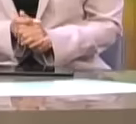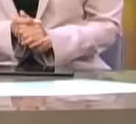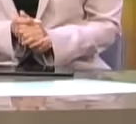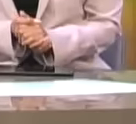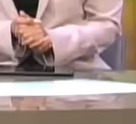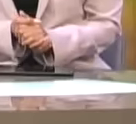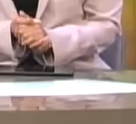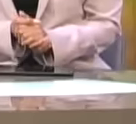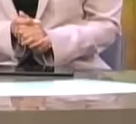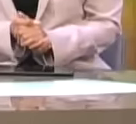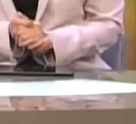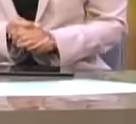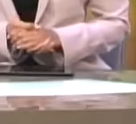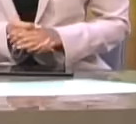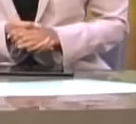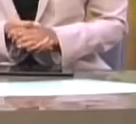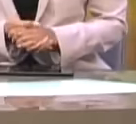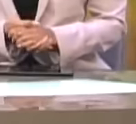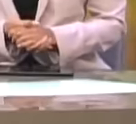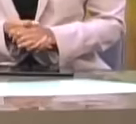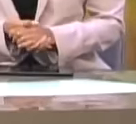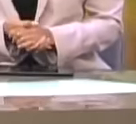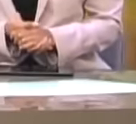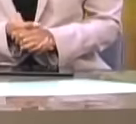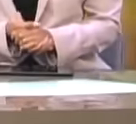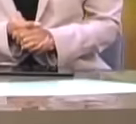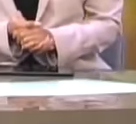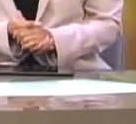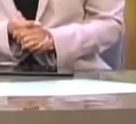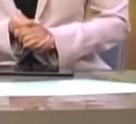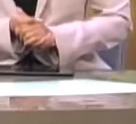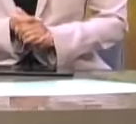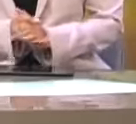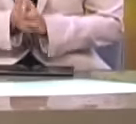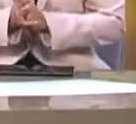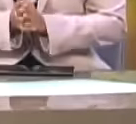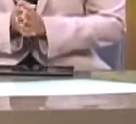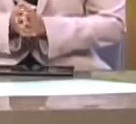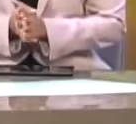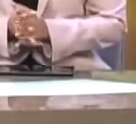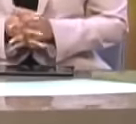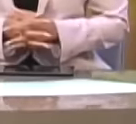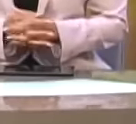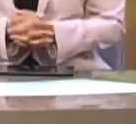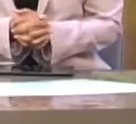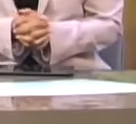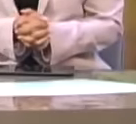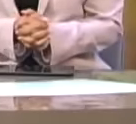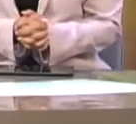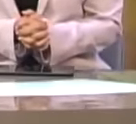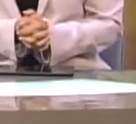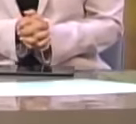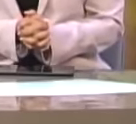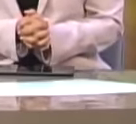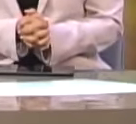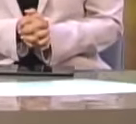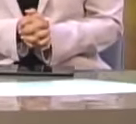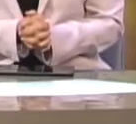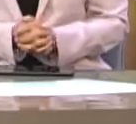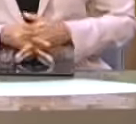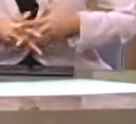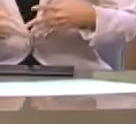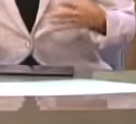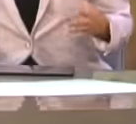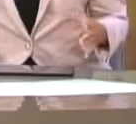en marcha del Plan República. 356.000 funcionarios activos vigilando, garantizando la seguridad del